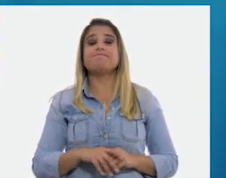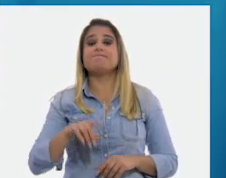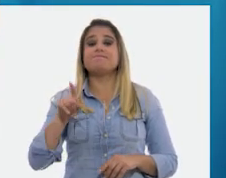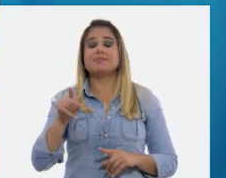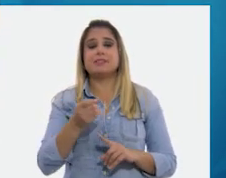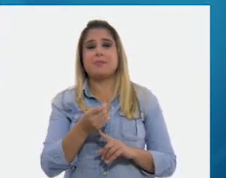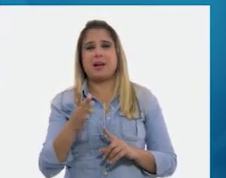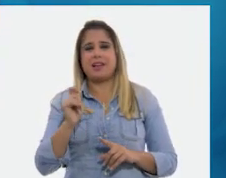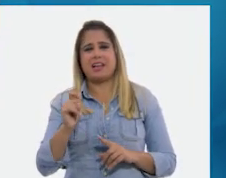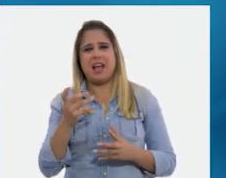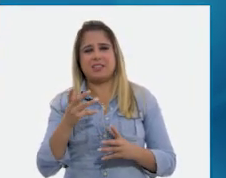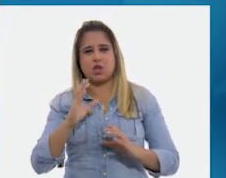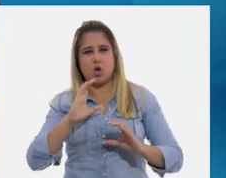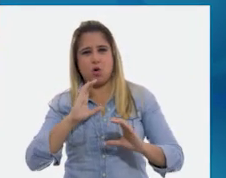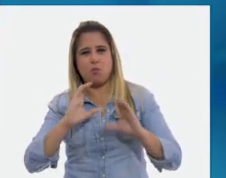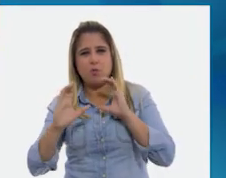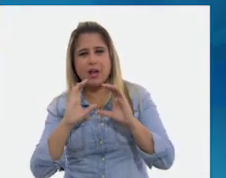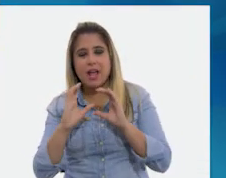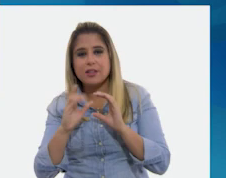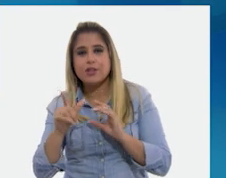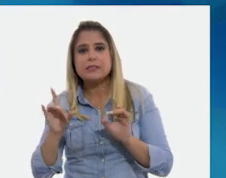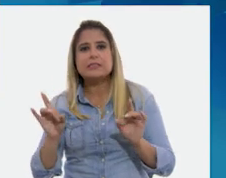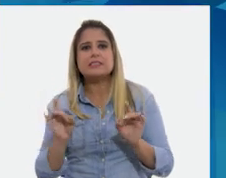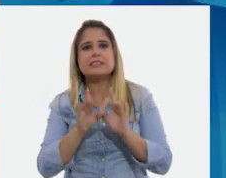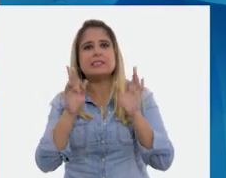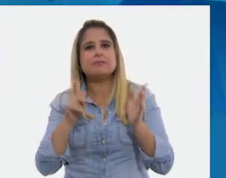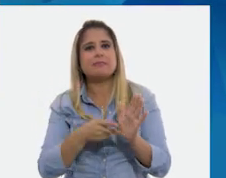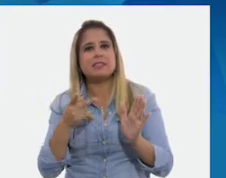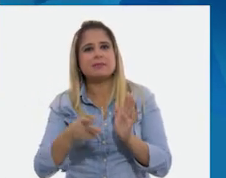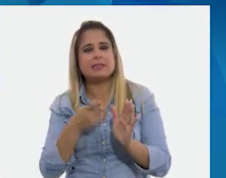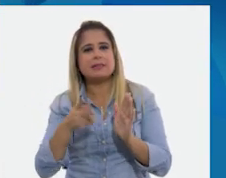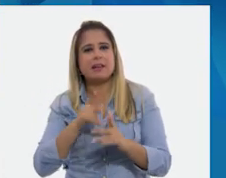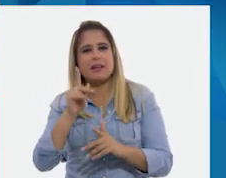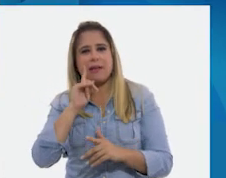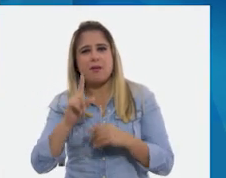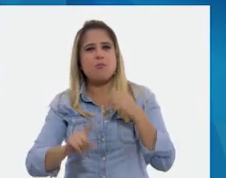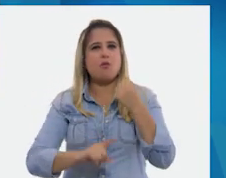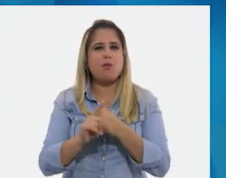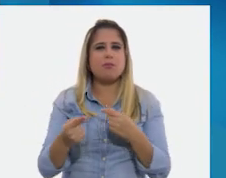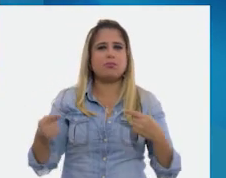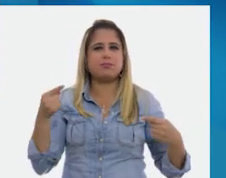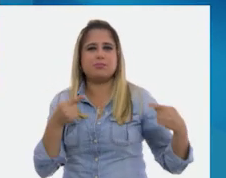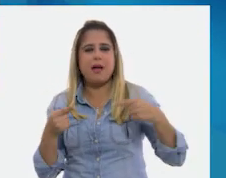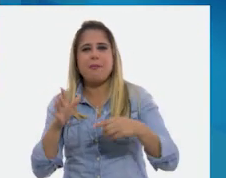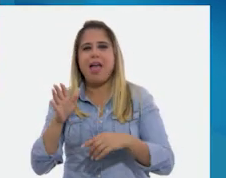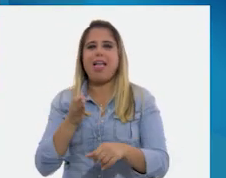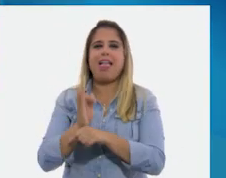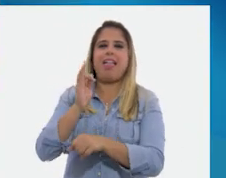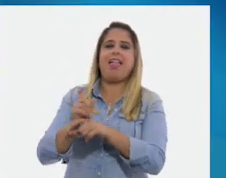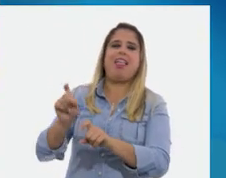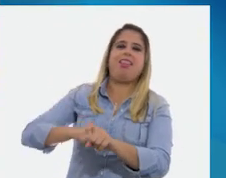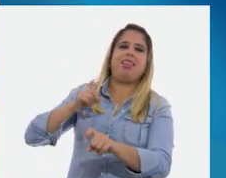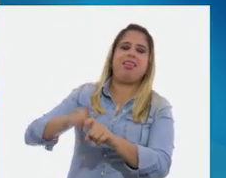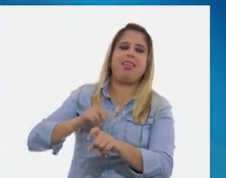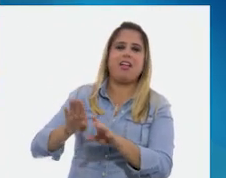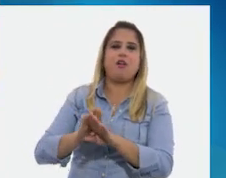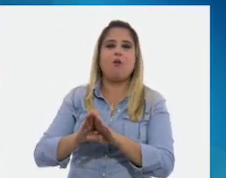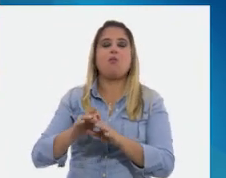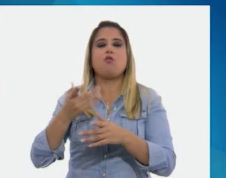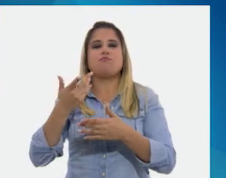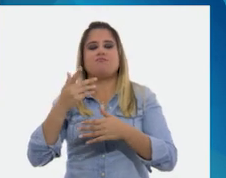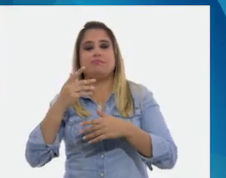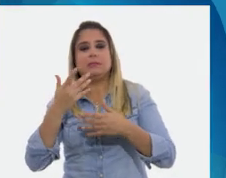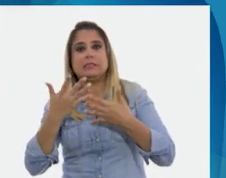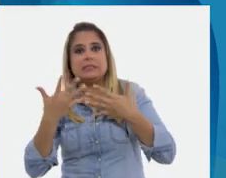Los primeros intentos de comunicación resultaron muchas veces infructuosos e incluso cómicos, como la predicación mediante señas,